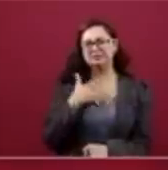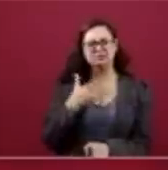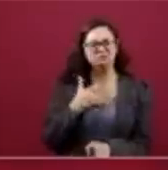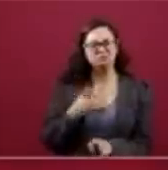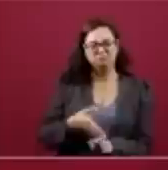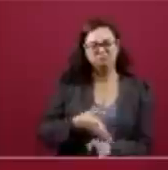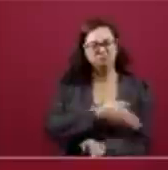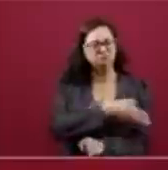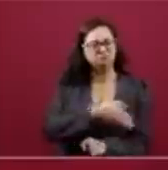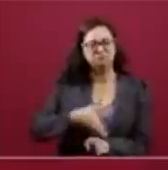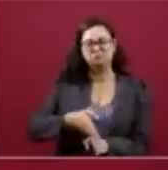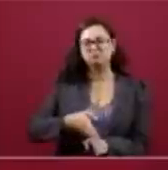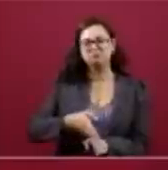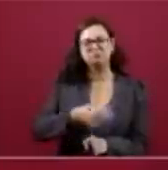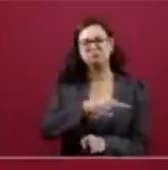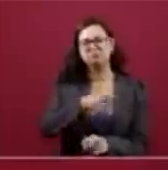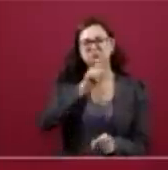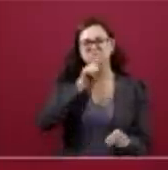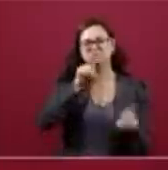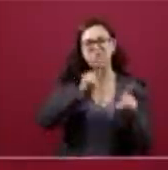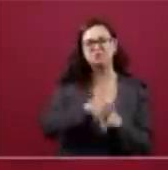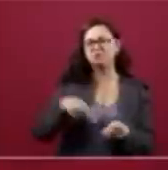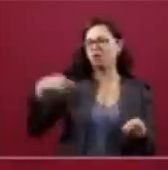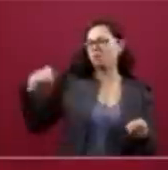que neoporfirismo.